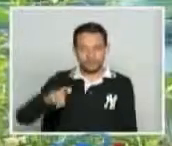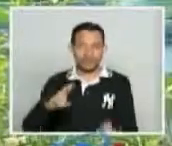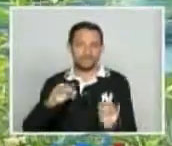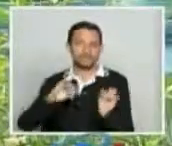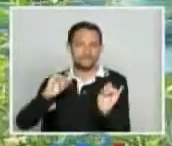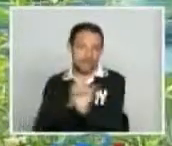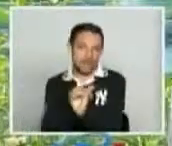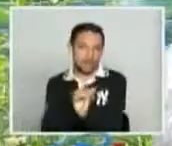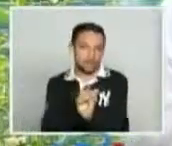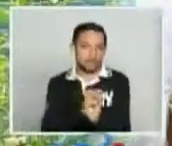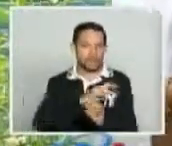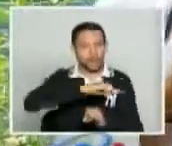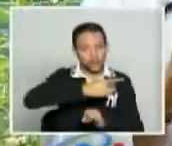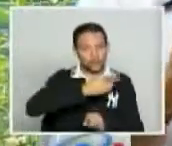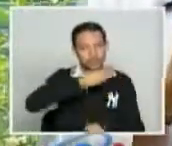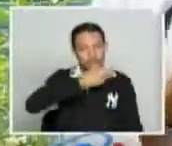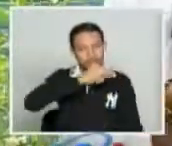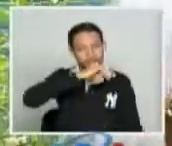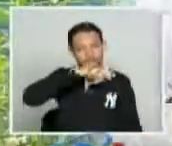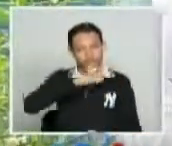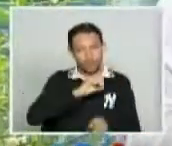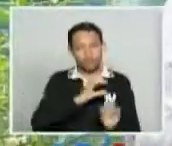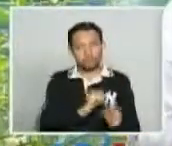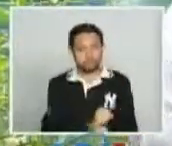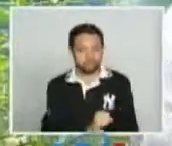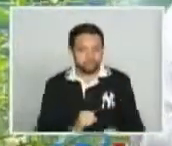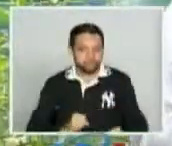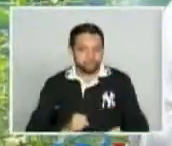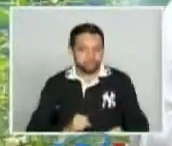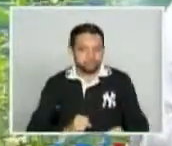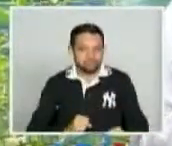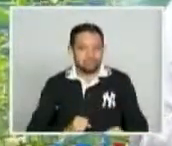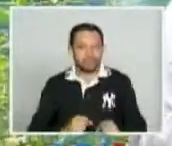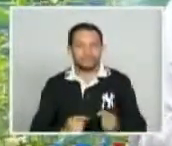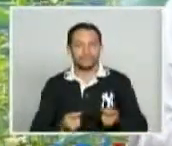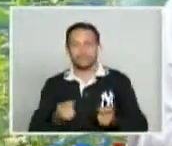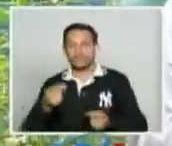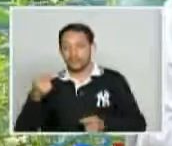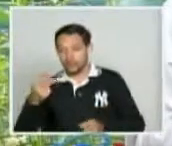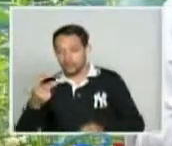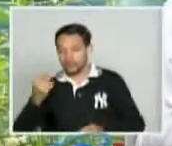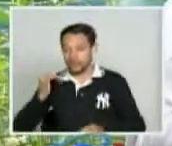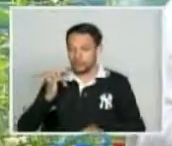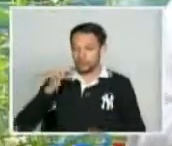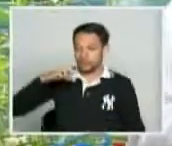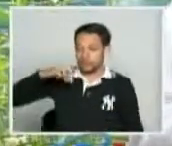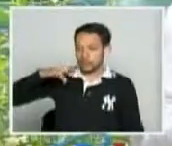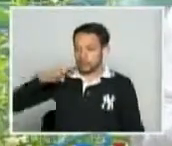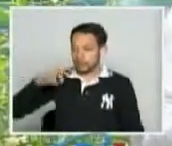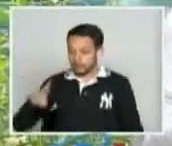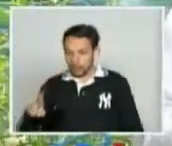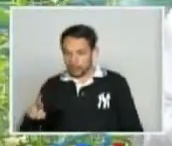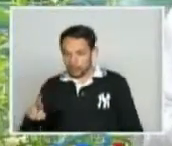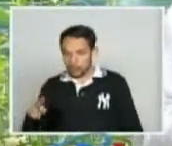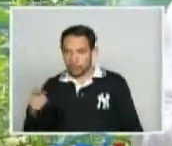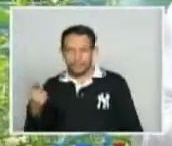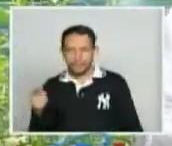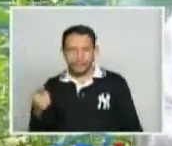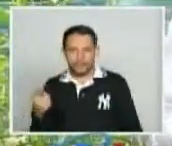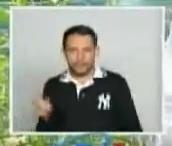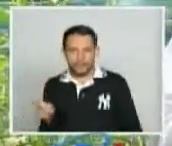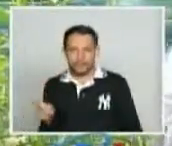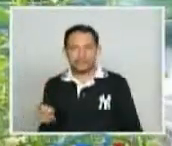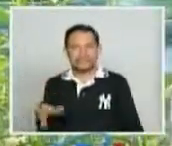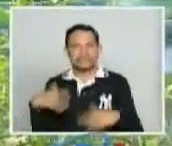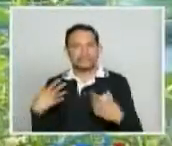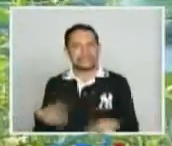tiroides. Pero el problema es que estos pacientes con hipertiroidismo son de mayor